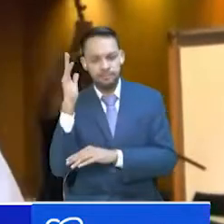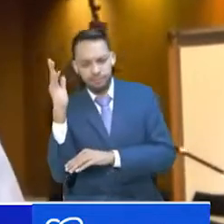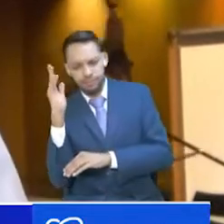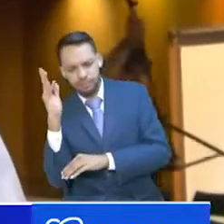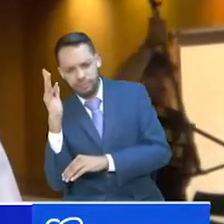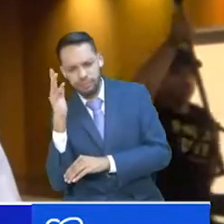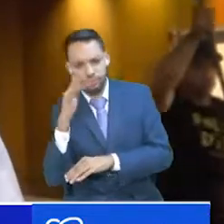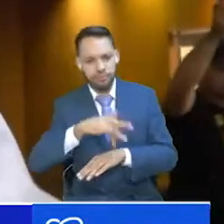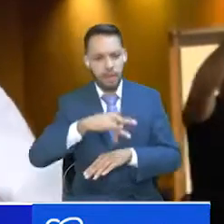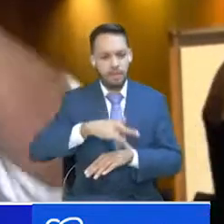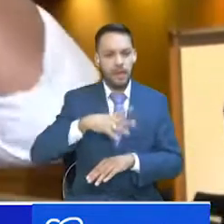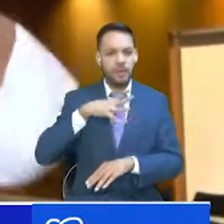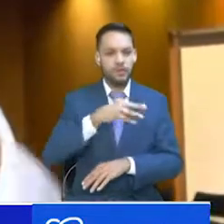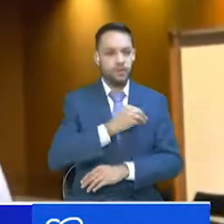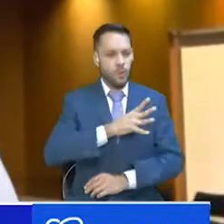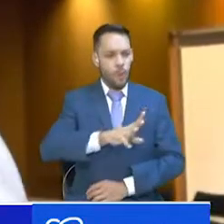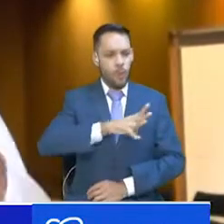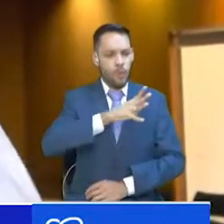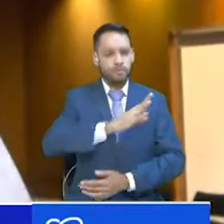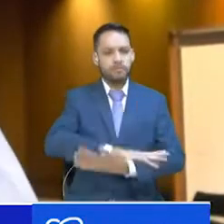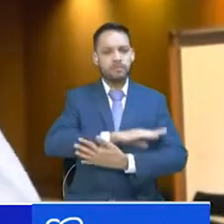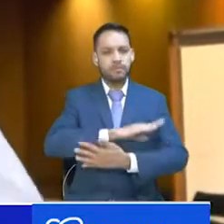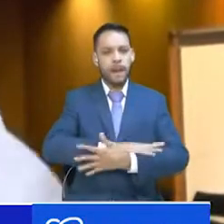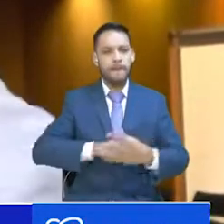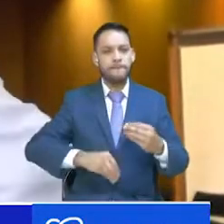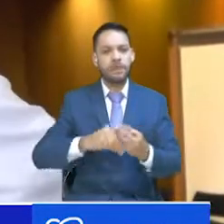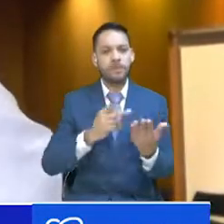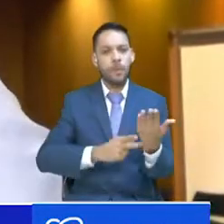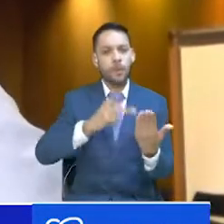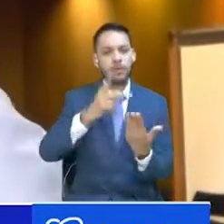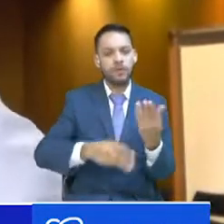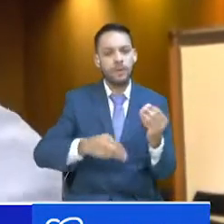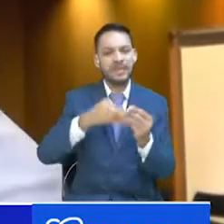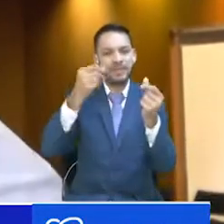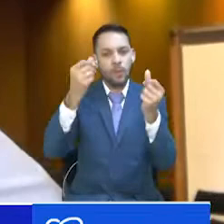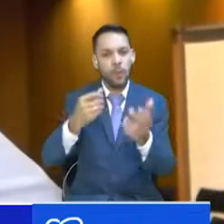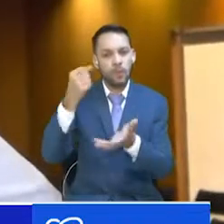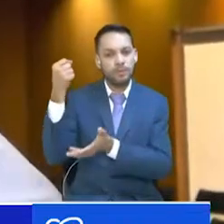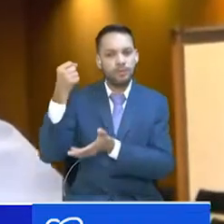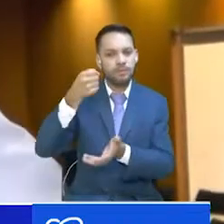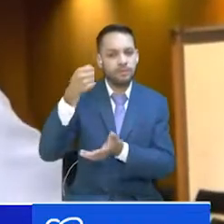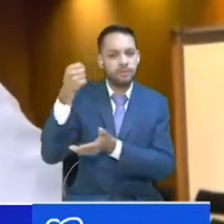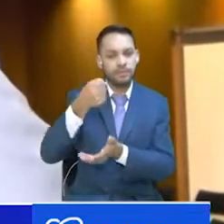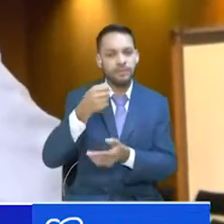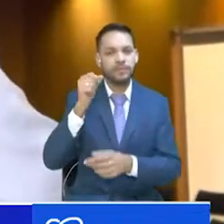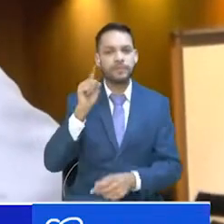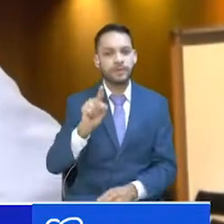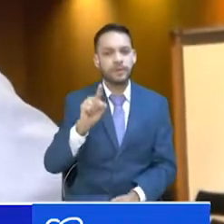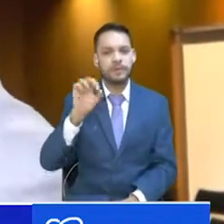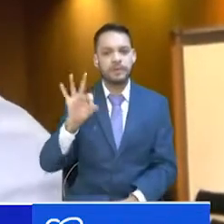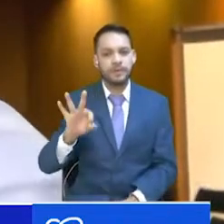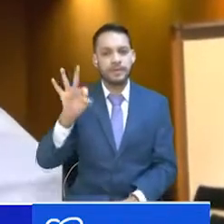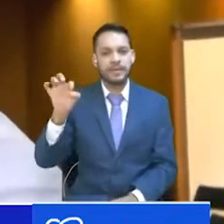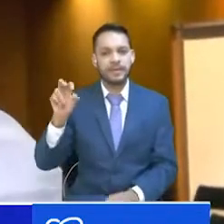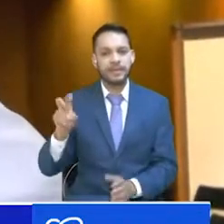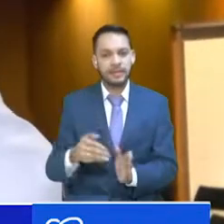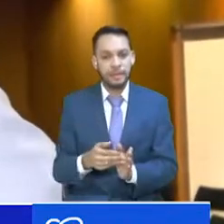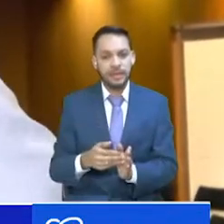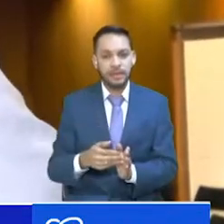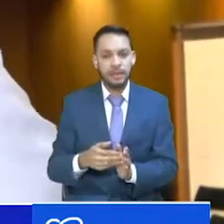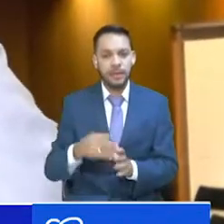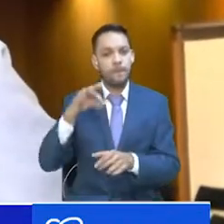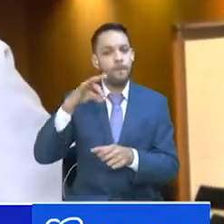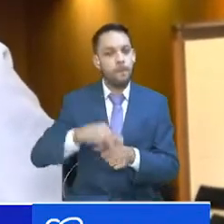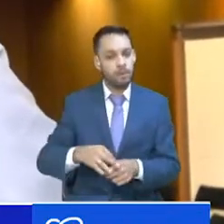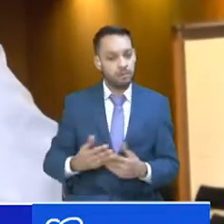sentir a la gente orgullosa vamos a traer proyectos obras y recursos fueron más de 137 mil votos eso quiere decir